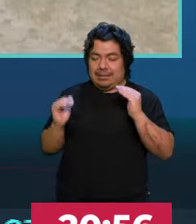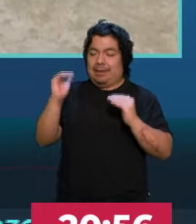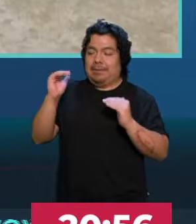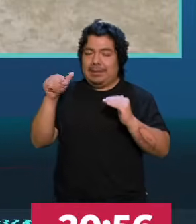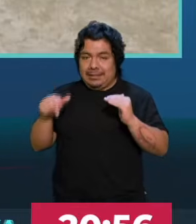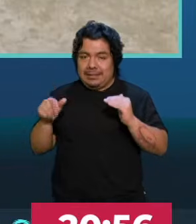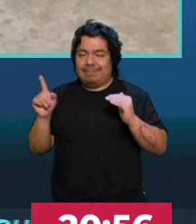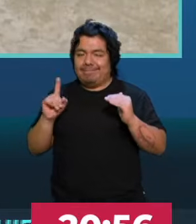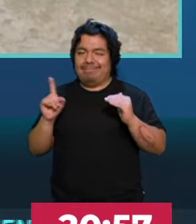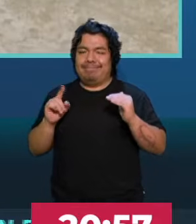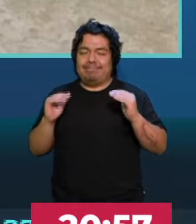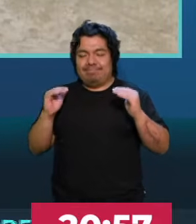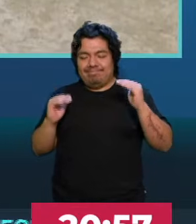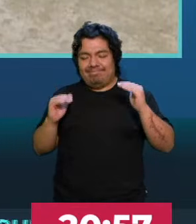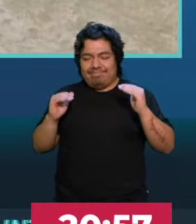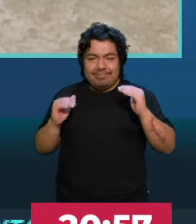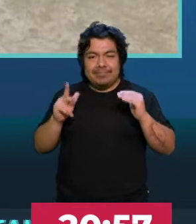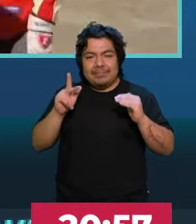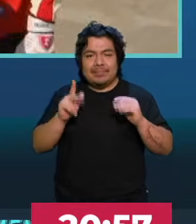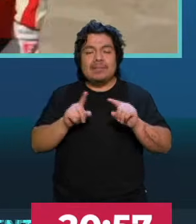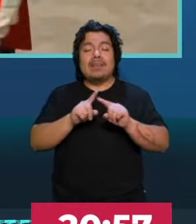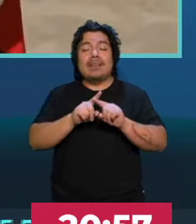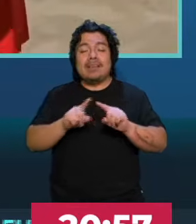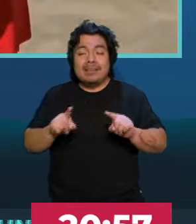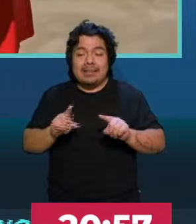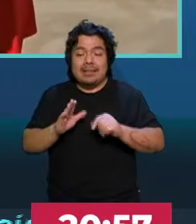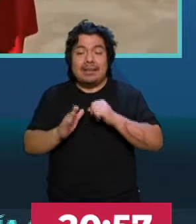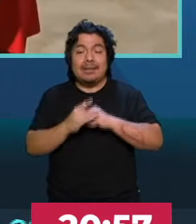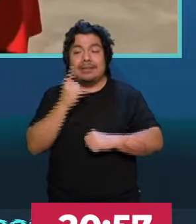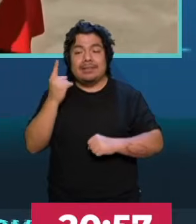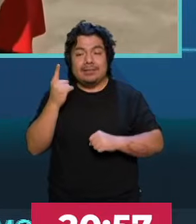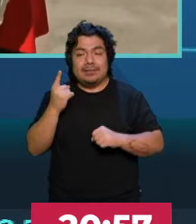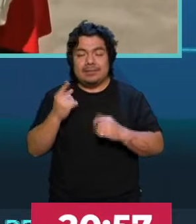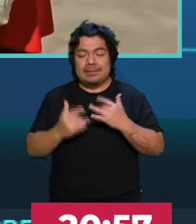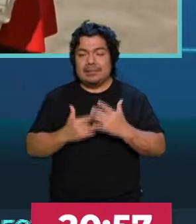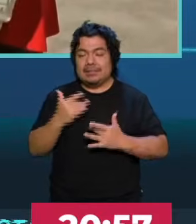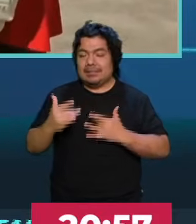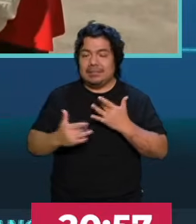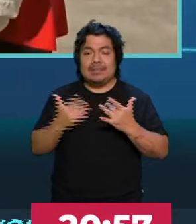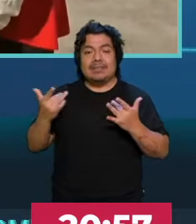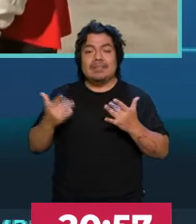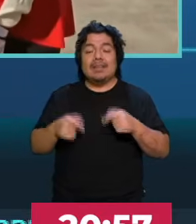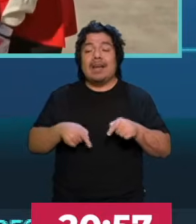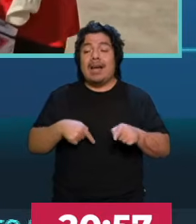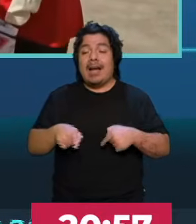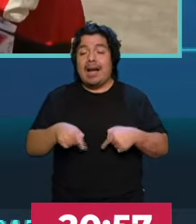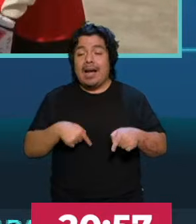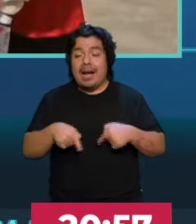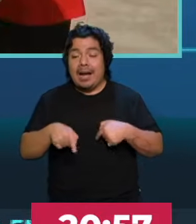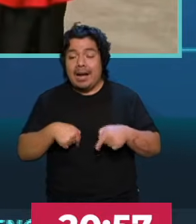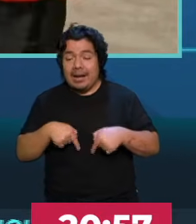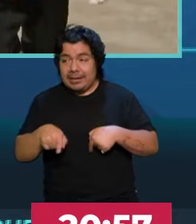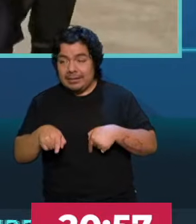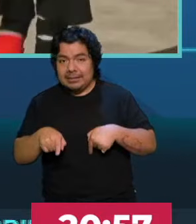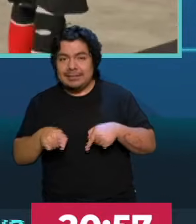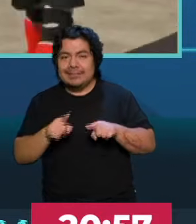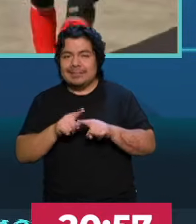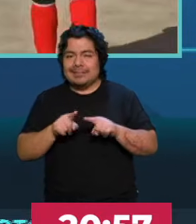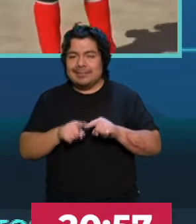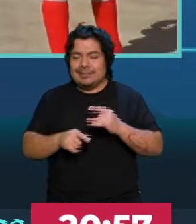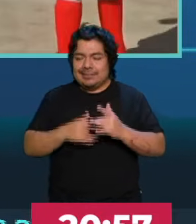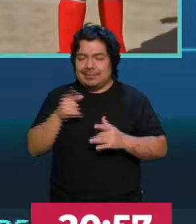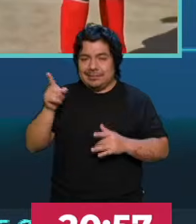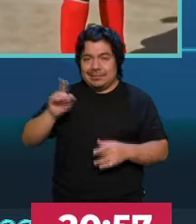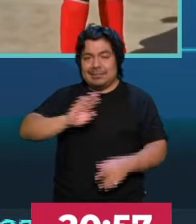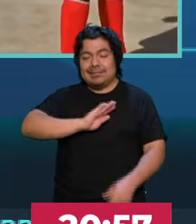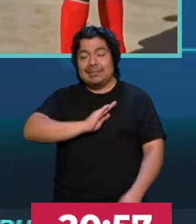literario, pero hace una cosa muy distinta porque te está contando una forma de cómo interpretan el fútbol en esa